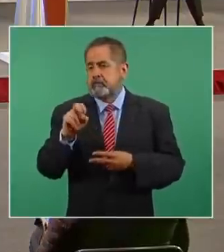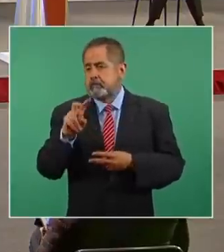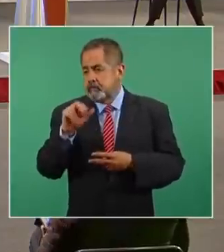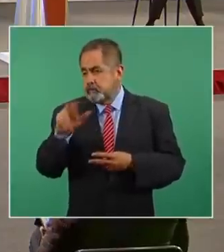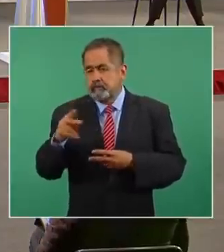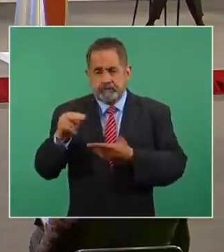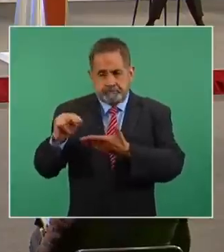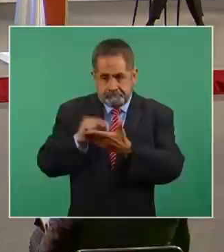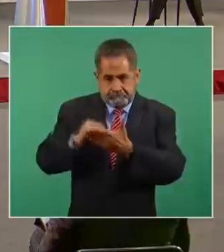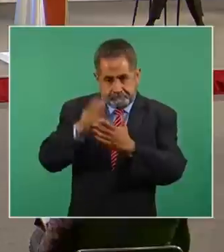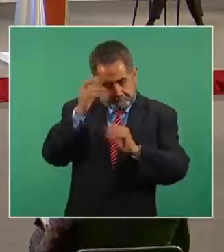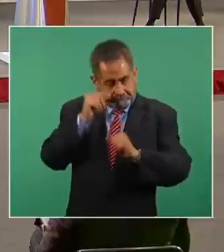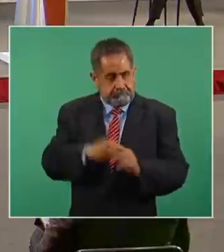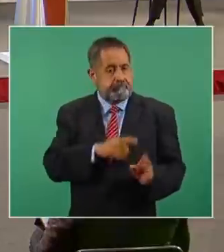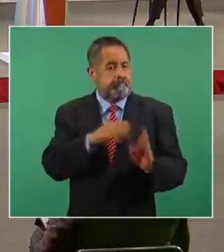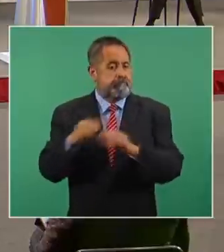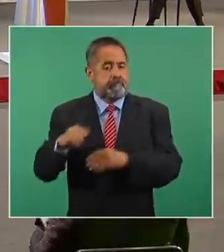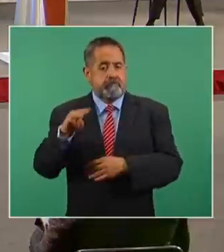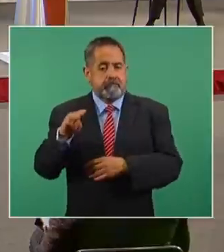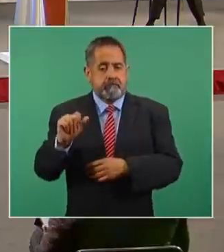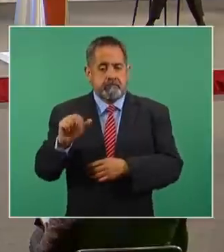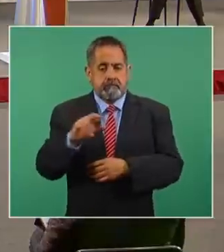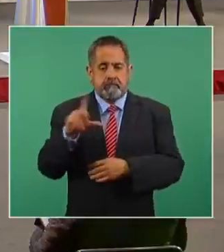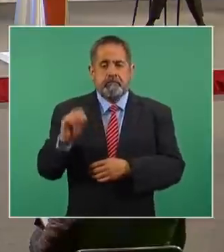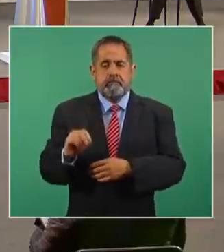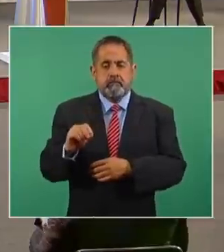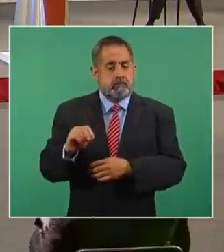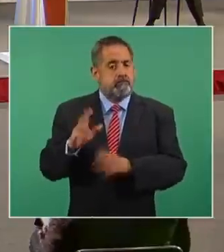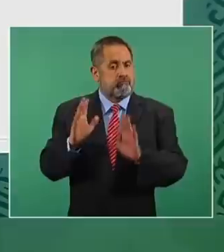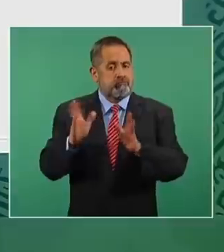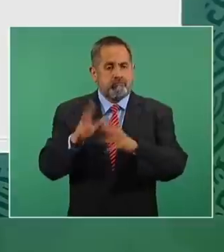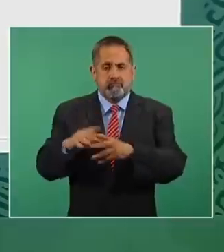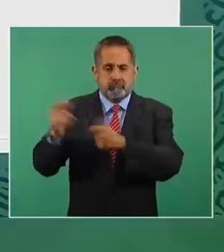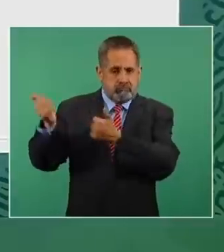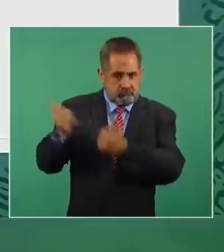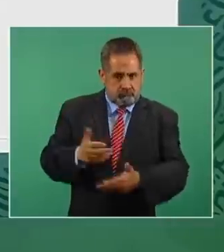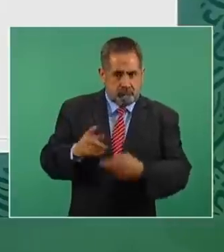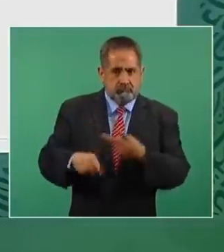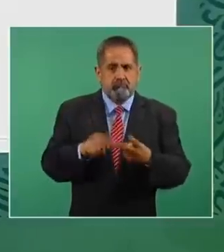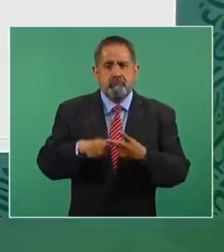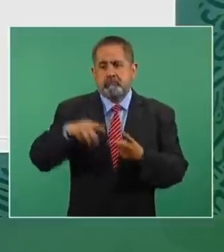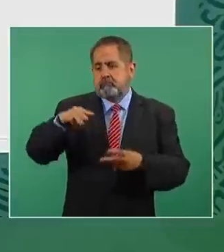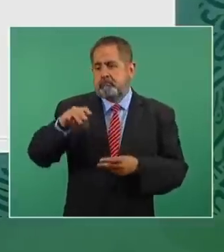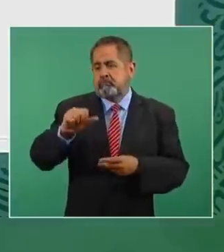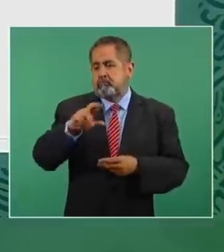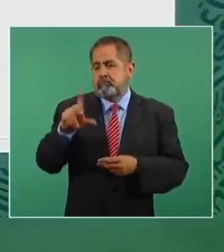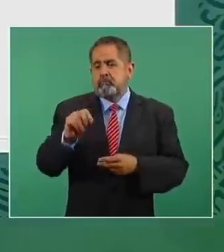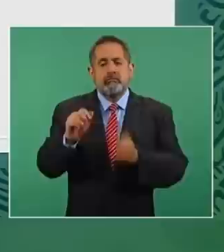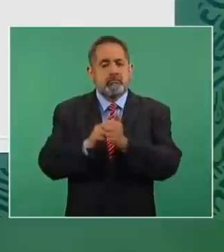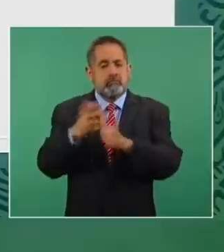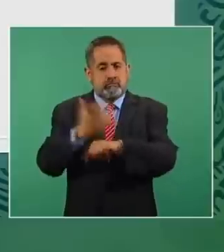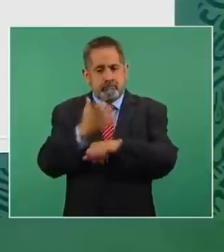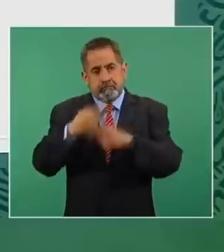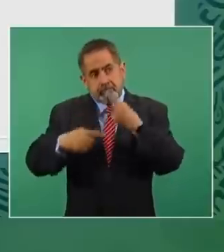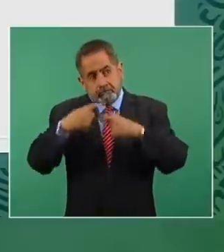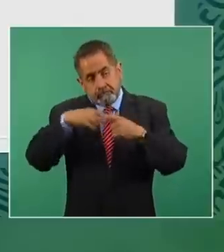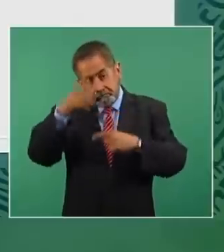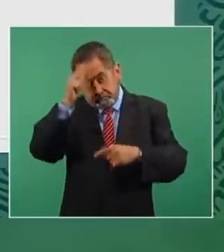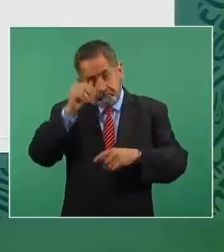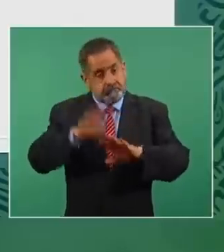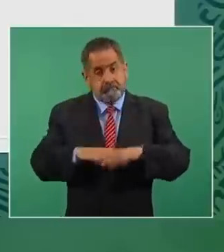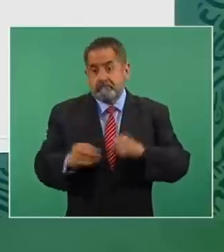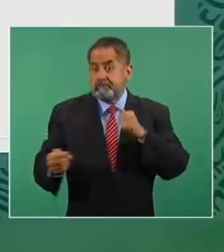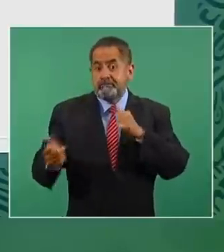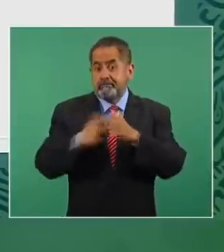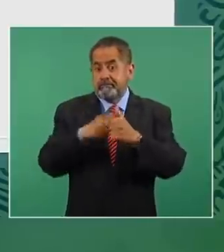se tuvieron las primeras dosis de CanSino envasadas en México. En marzo se llegó a acuerdo con Estados Unidos, de hecho fue el primer